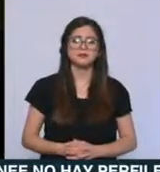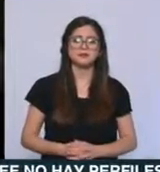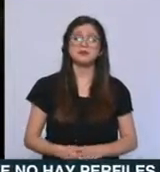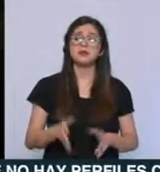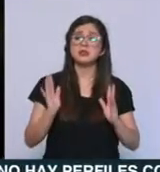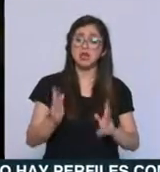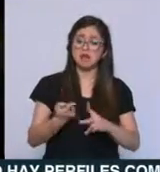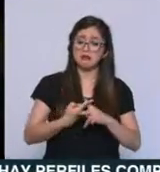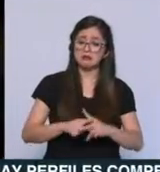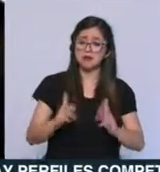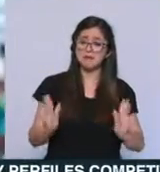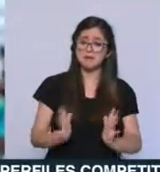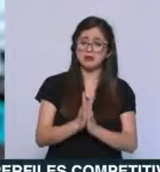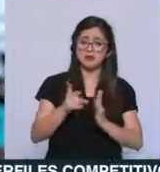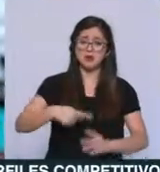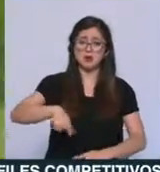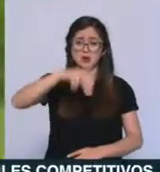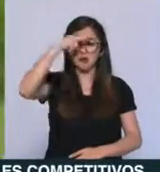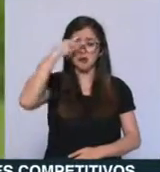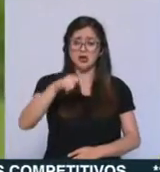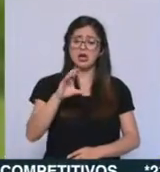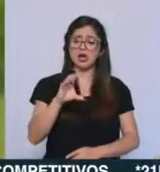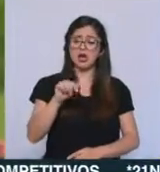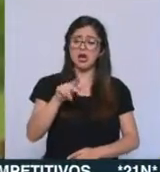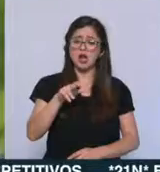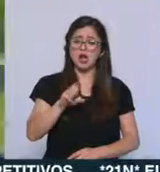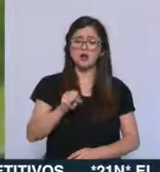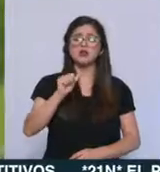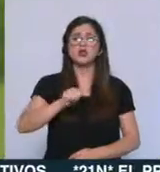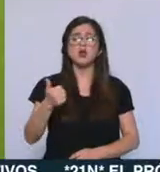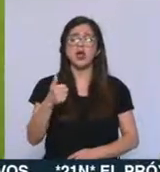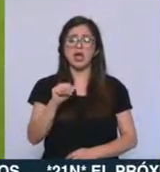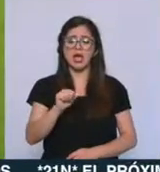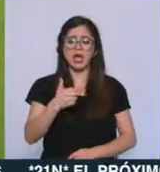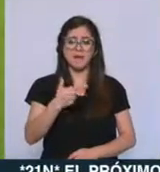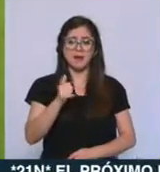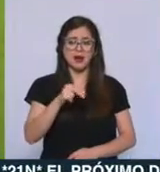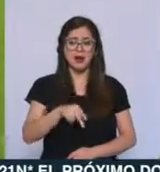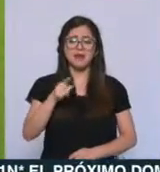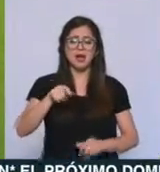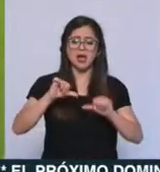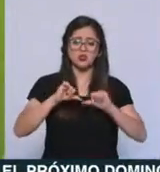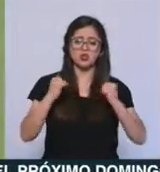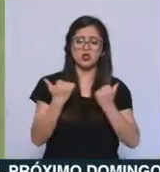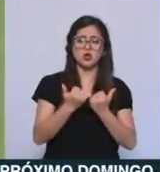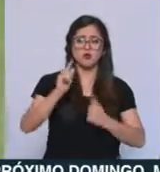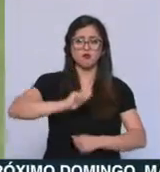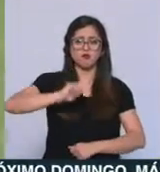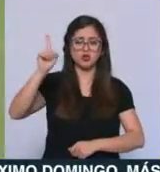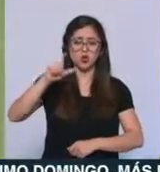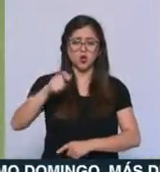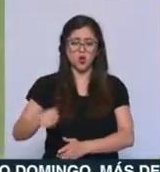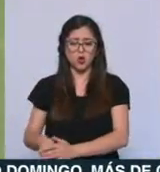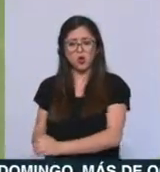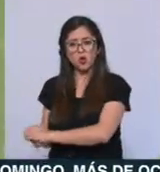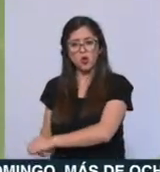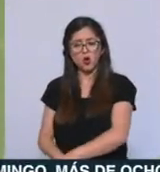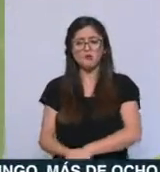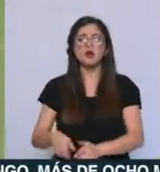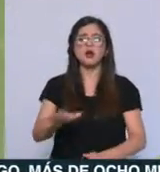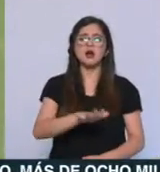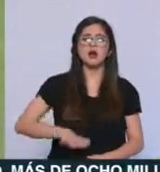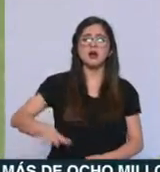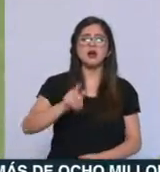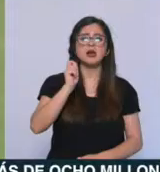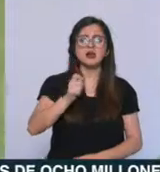Arrancó la participación de los mexicanos Carlos Ortiz y Abraham Ancer en el US Open de la Asociación Profesional de Golf, que se disputa en los campos de golf